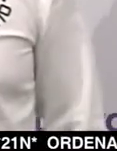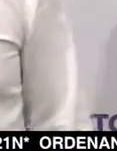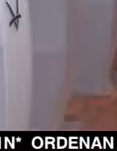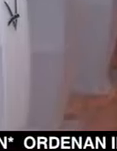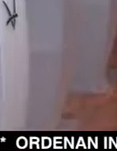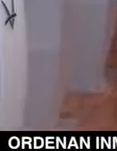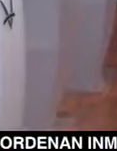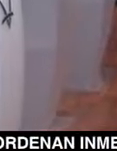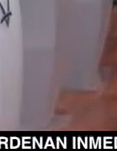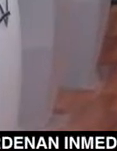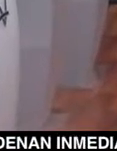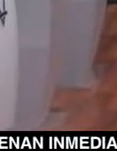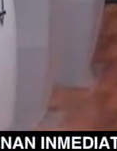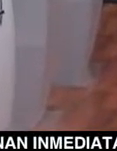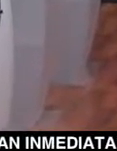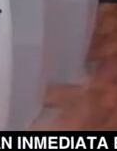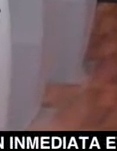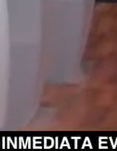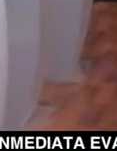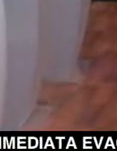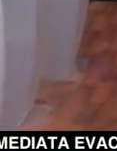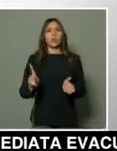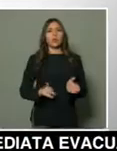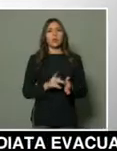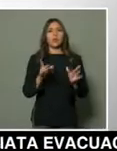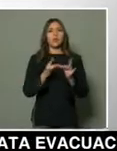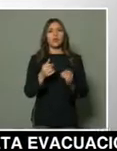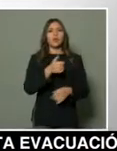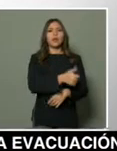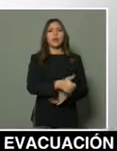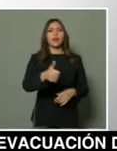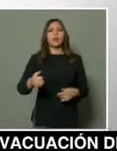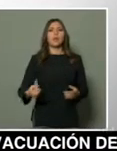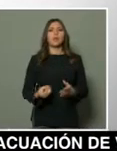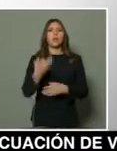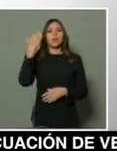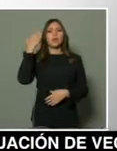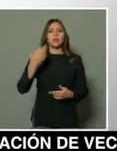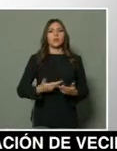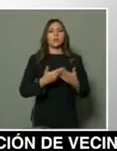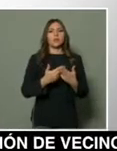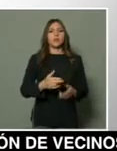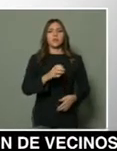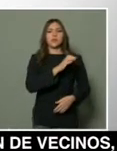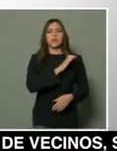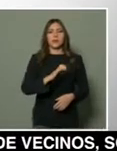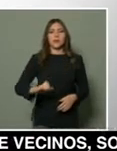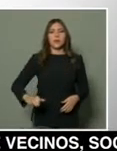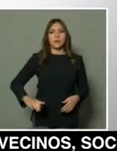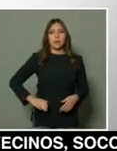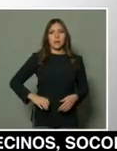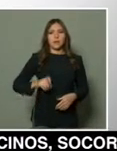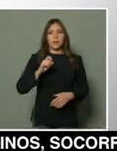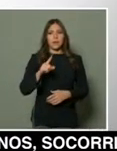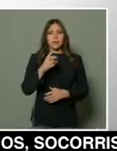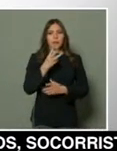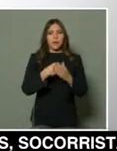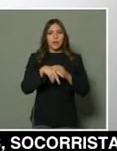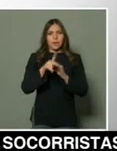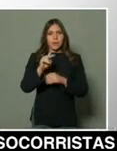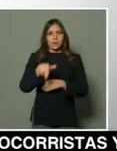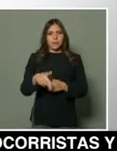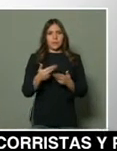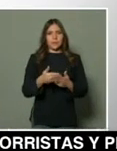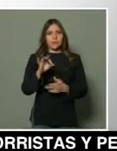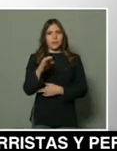Los temas que se abordaron fueron infraestructura y servicios públicos. Cada candidato señaló las propuestas para mejorar la calidad de vida